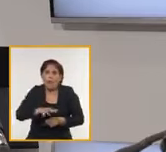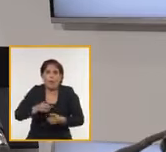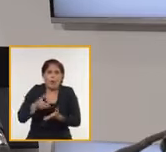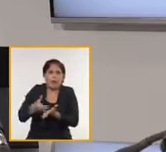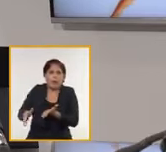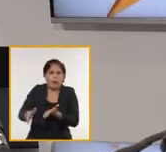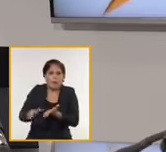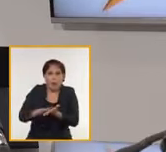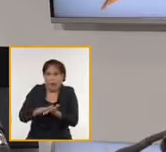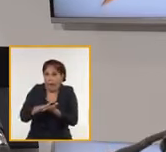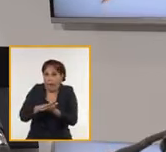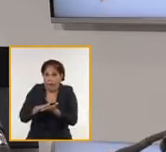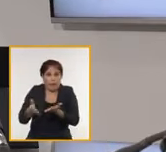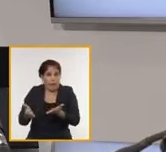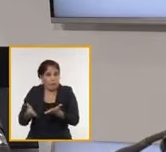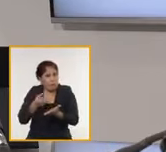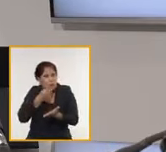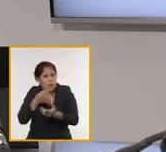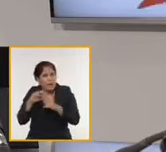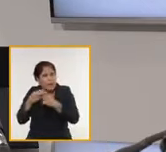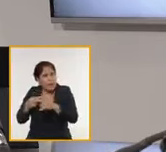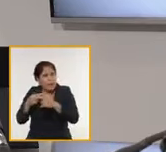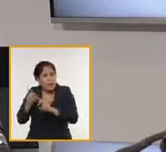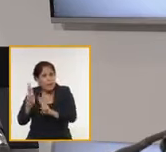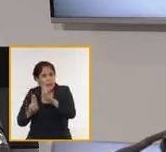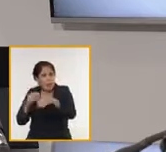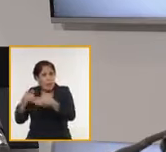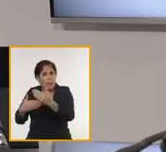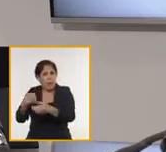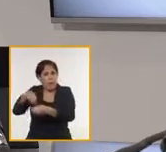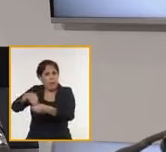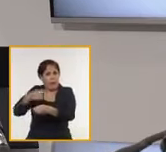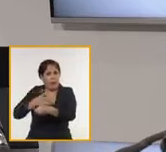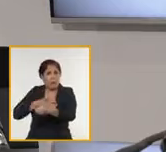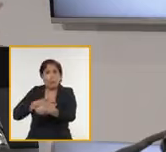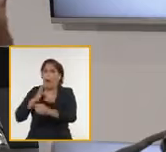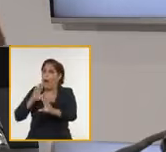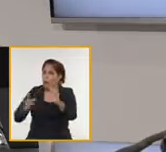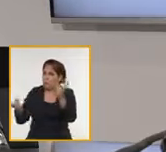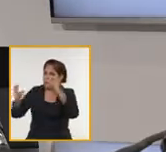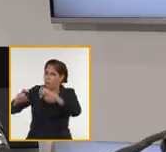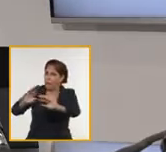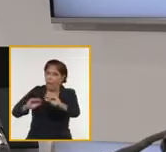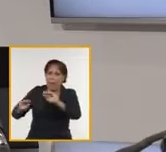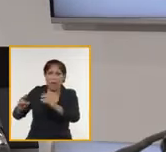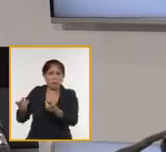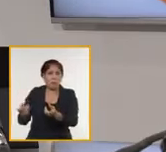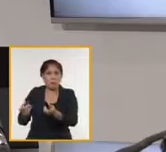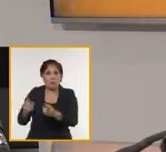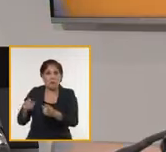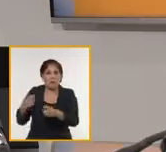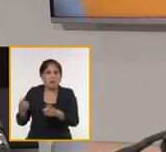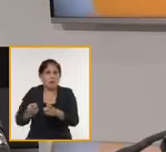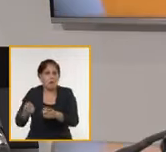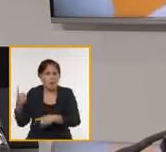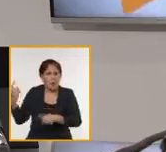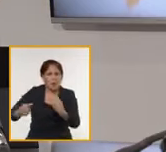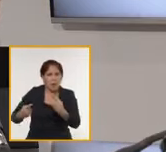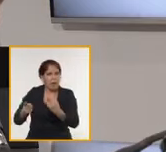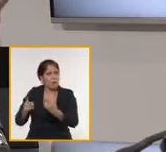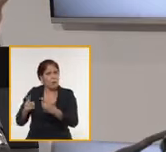excluida, que se puede solucionar los conflictos a través del diálogo, que ninguna cultura es